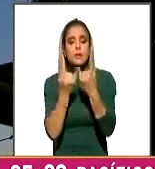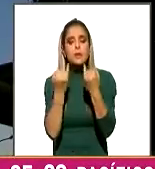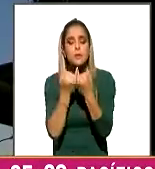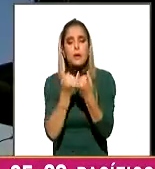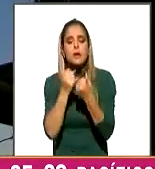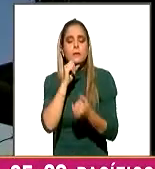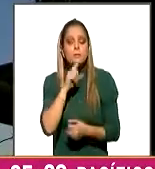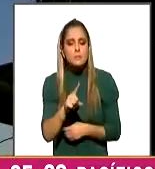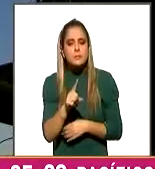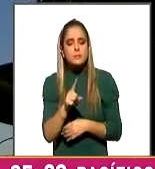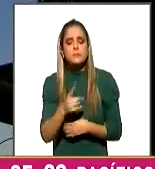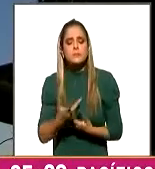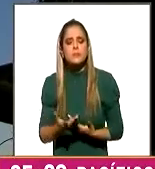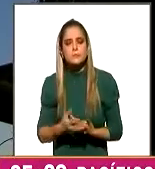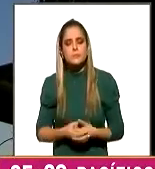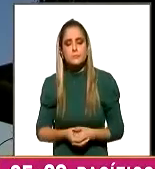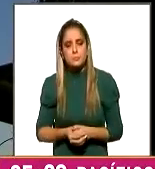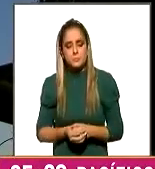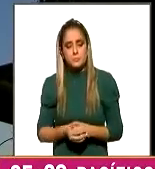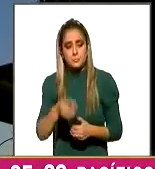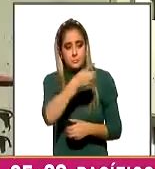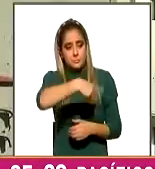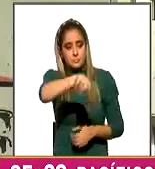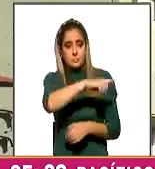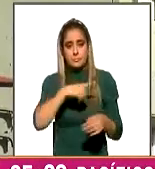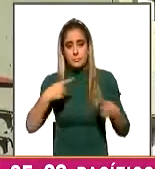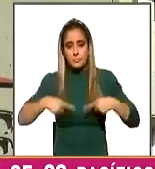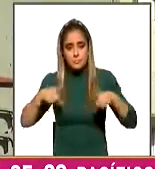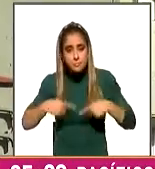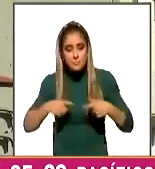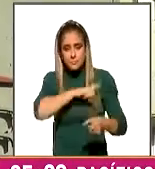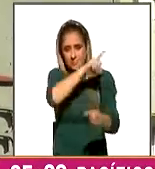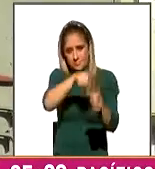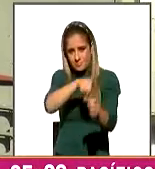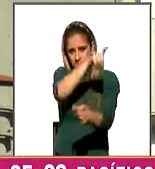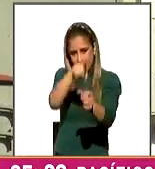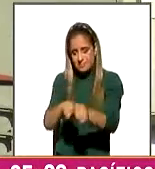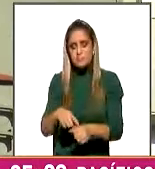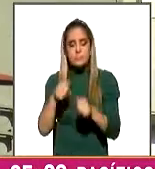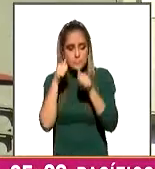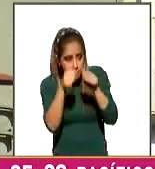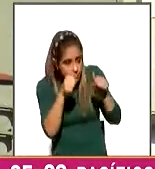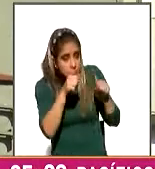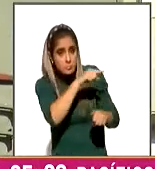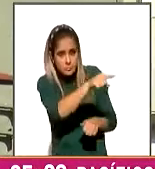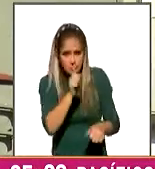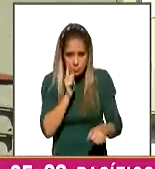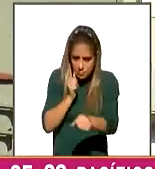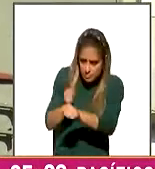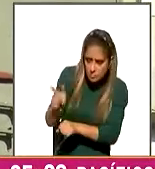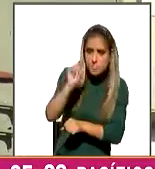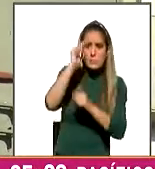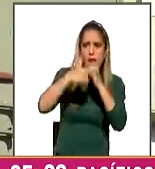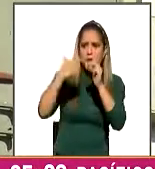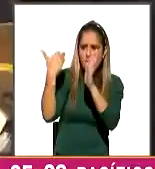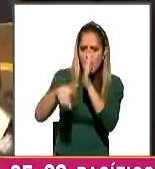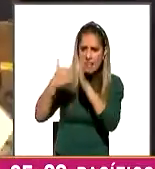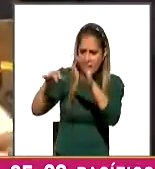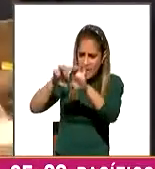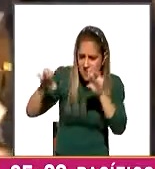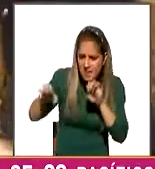ya es menor, pero tenemos que acabar. Yo creo que la divisa es cero corrupción en la institución y en eso vamos a ser totalmente radicales. No